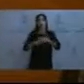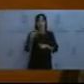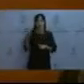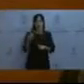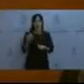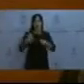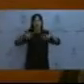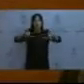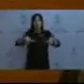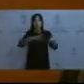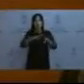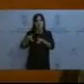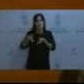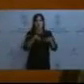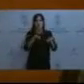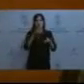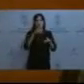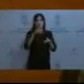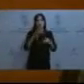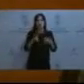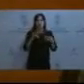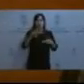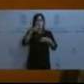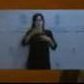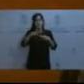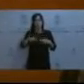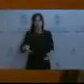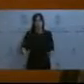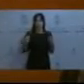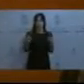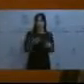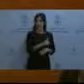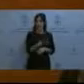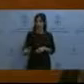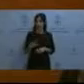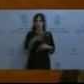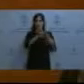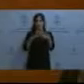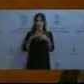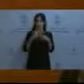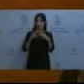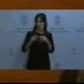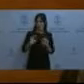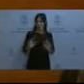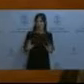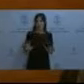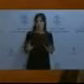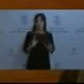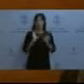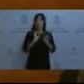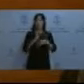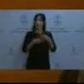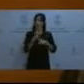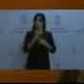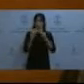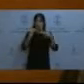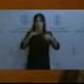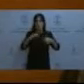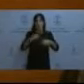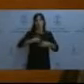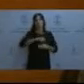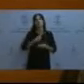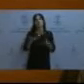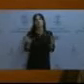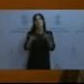para tener colocados a cargos políticos, a amigos políticos. Eso es lo único que hacen. En el Grupo Popular entendemos que